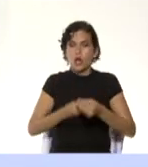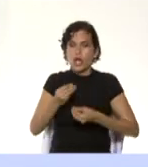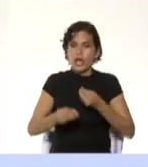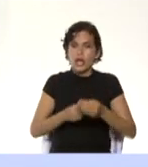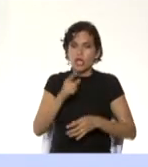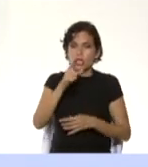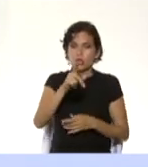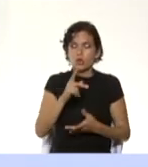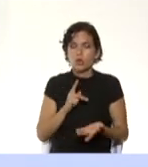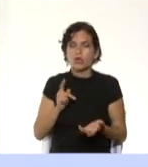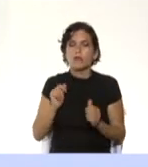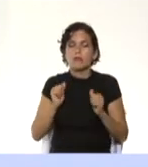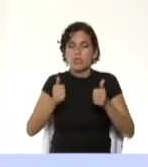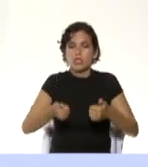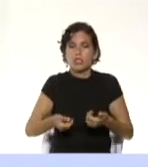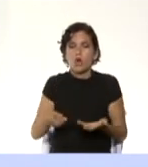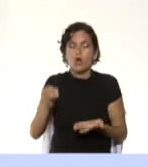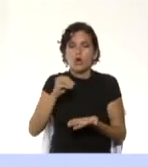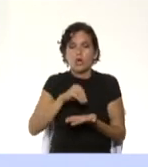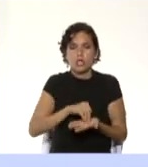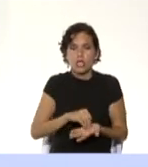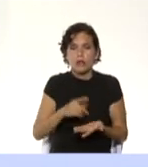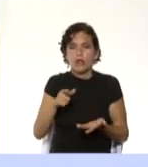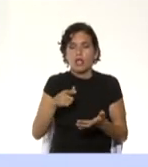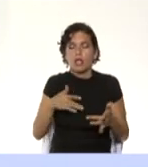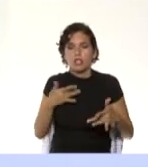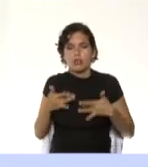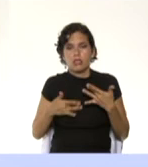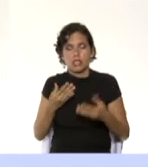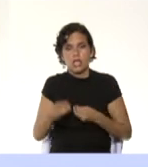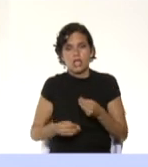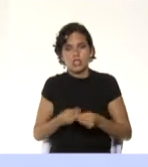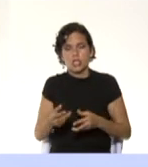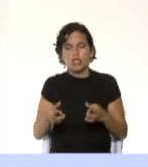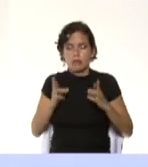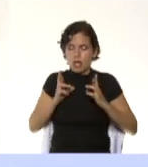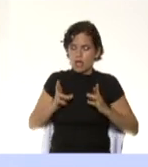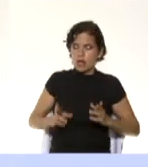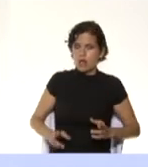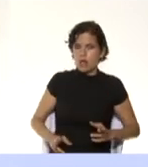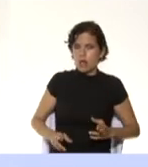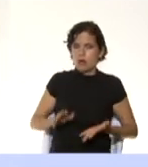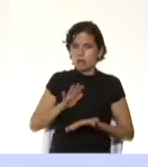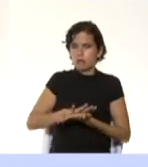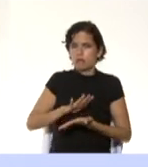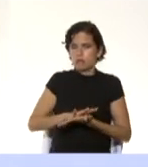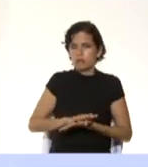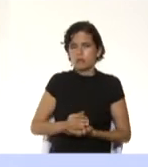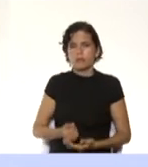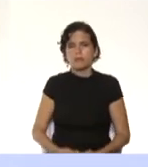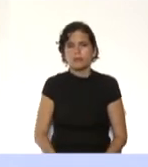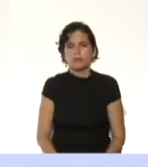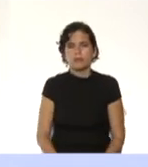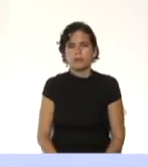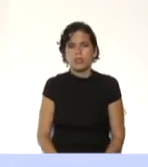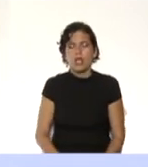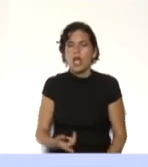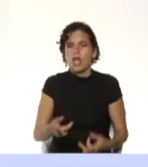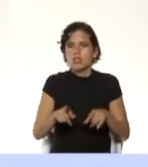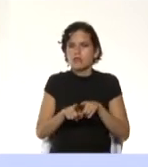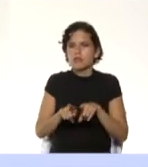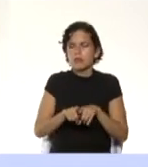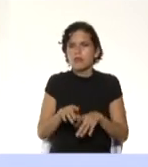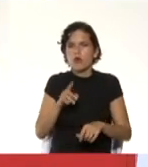cuando vuelvas a retomar la actividad que estás realizando, estés más relajado y estés más en tranquilidad. Asimismo,